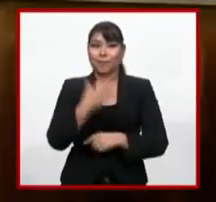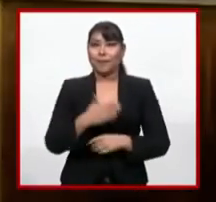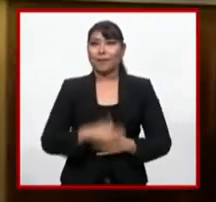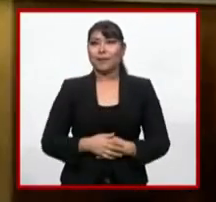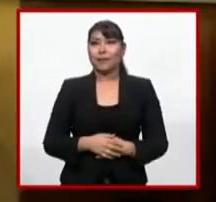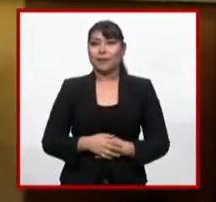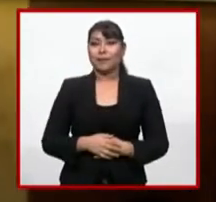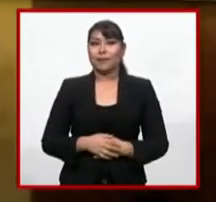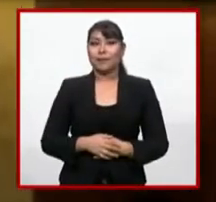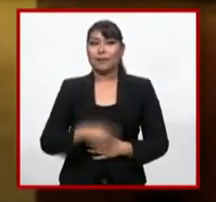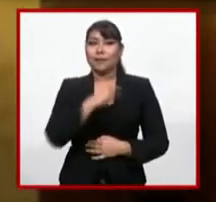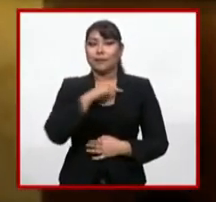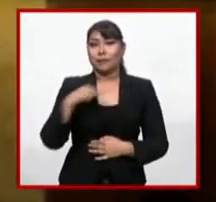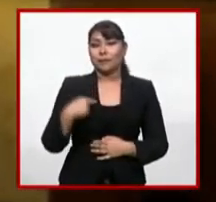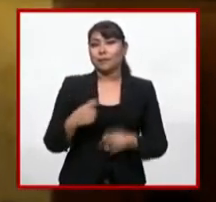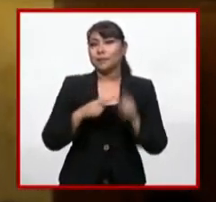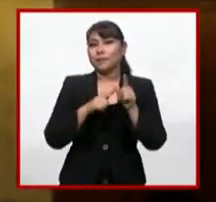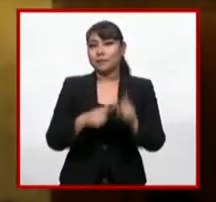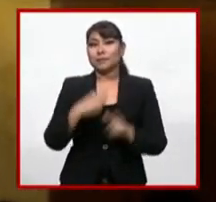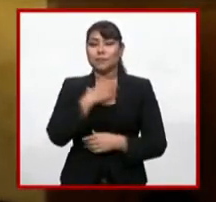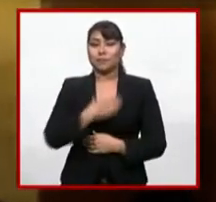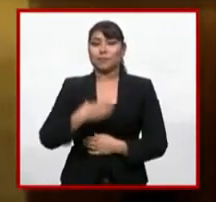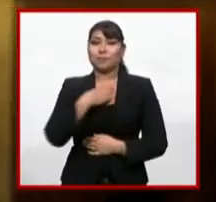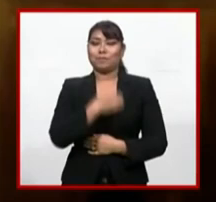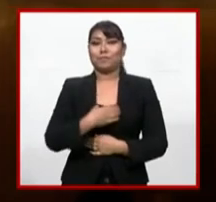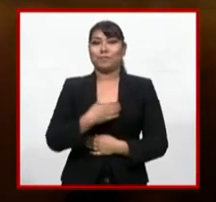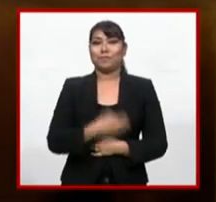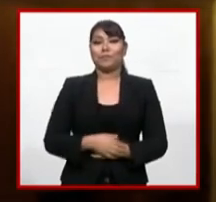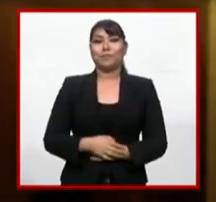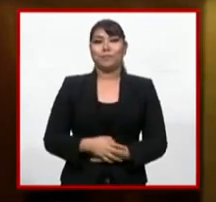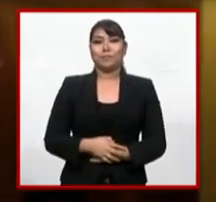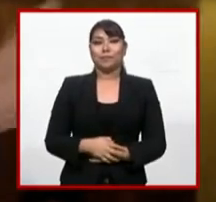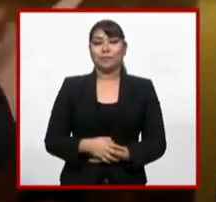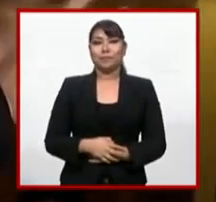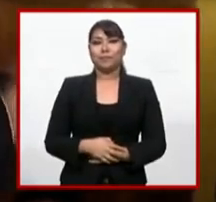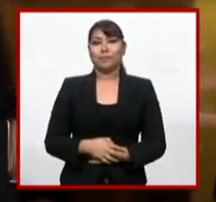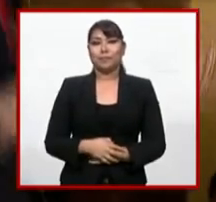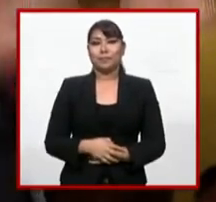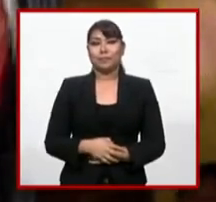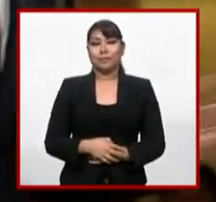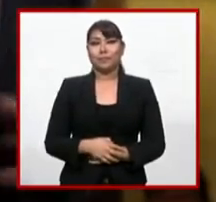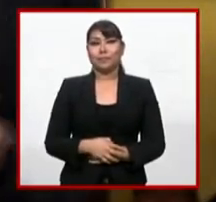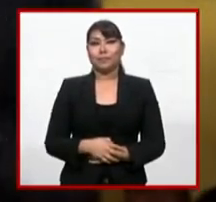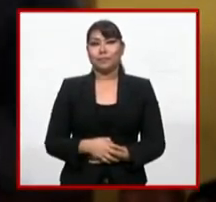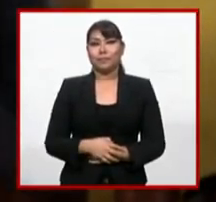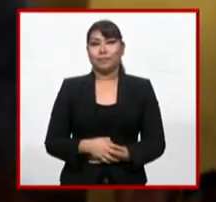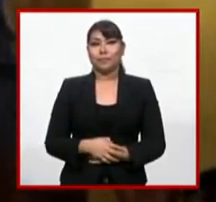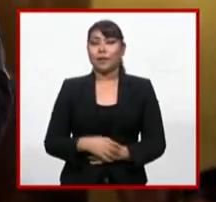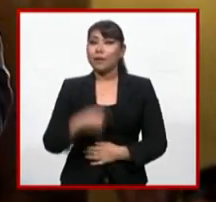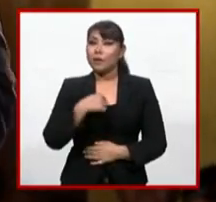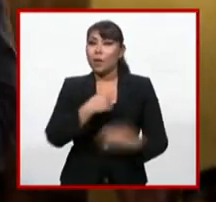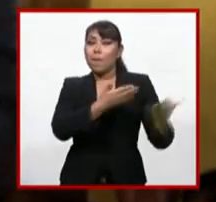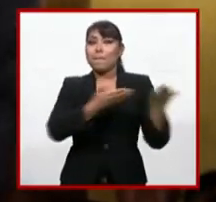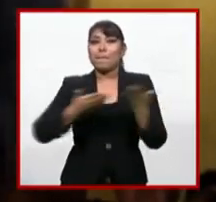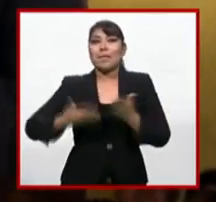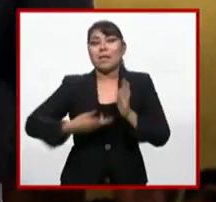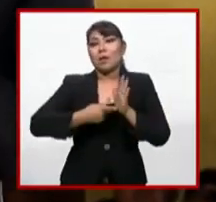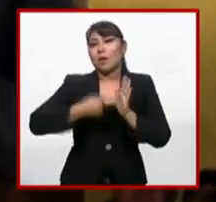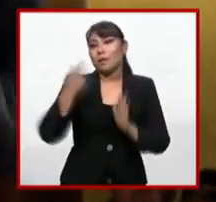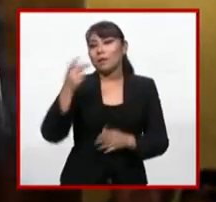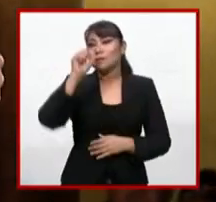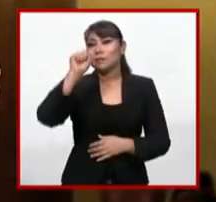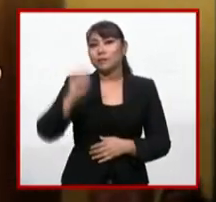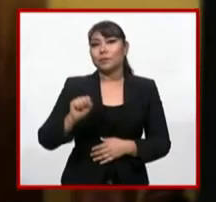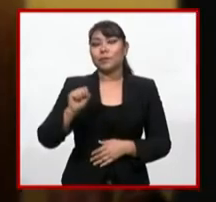convencido de que en esta ecuación, en donde hay un hombre que ha vuelto al sur y que